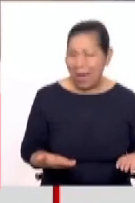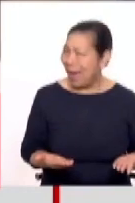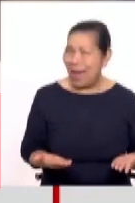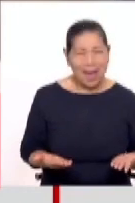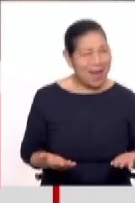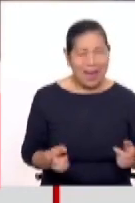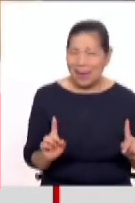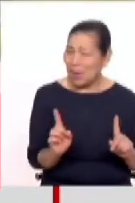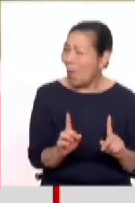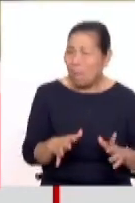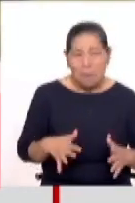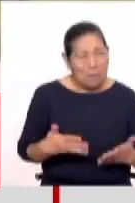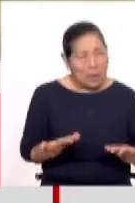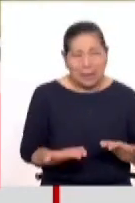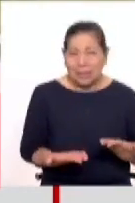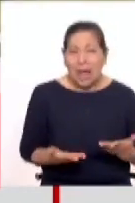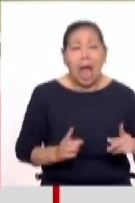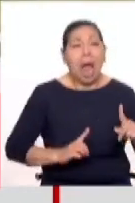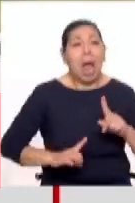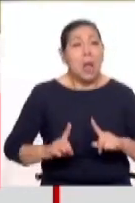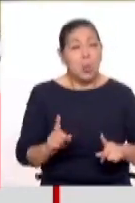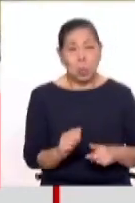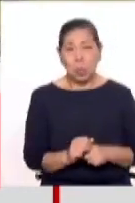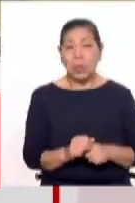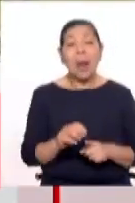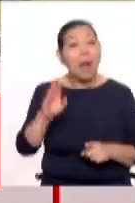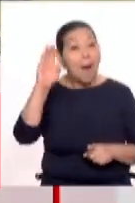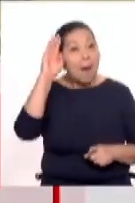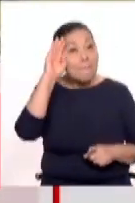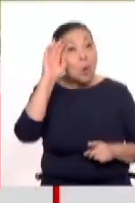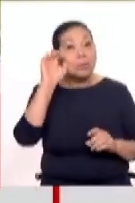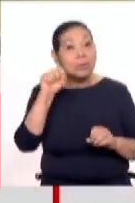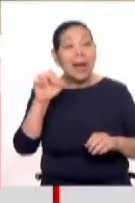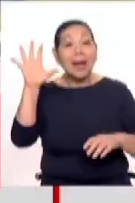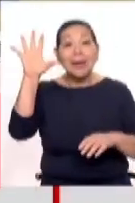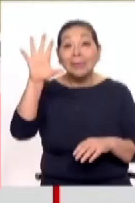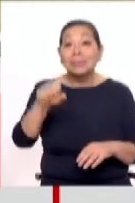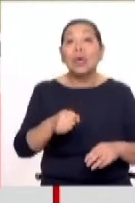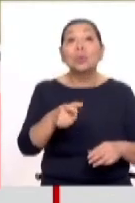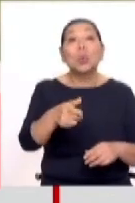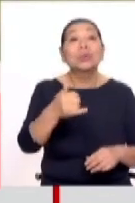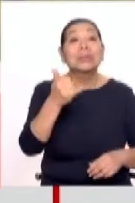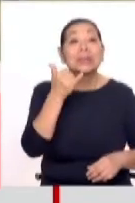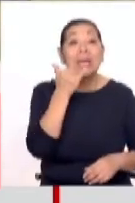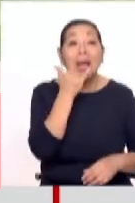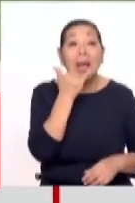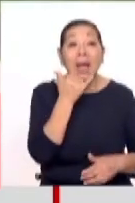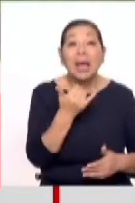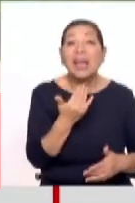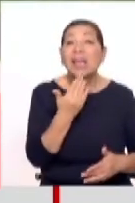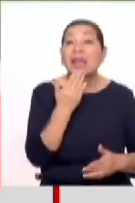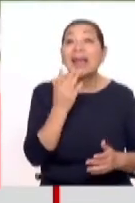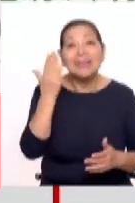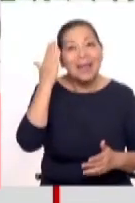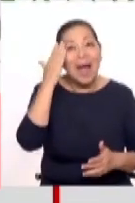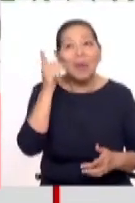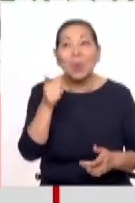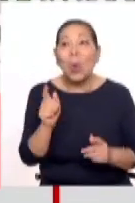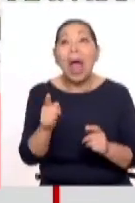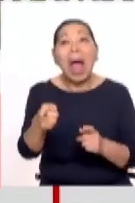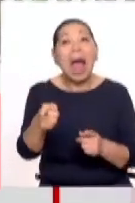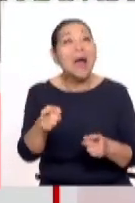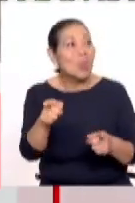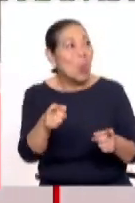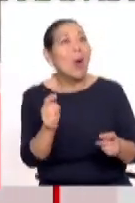delito. Y por otro lado, en algún operativo la policía logra recuperar el celular, va a saber a quién devolverle el equipo,